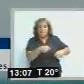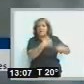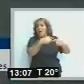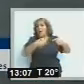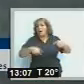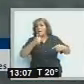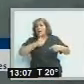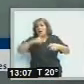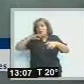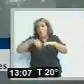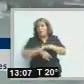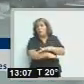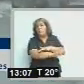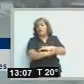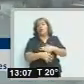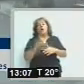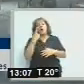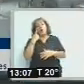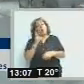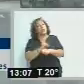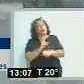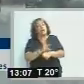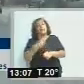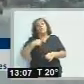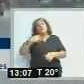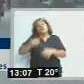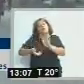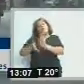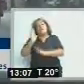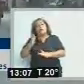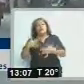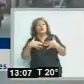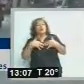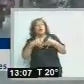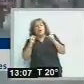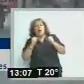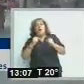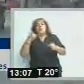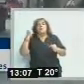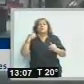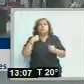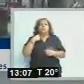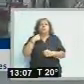hacerse efectiva. Así que muchísimo cuidado, y si tengo que salir, la lluvia me toma fuera de casa, lo que voy a